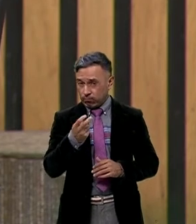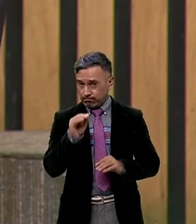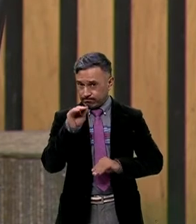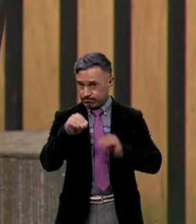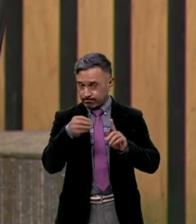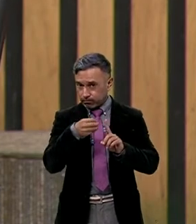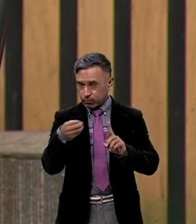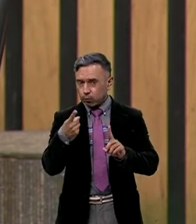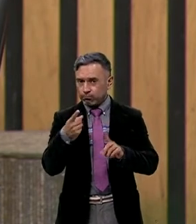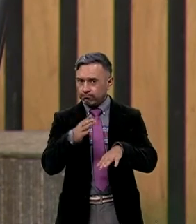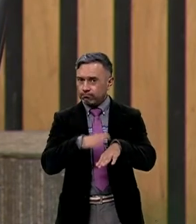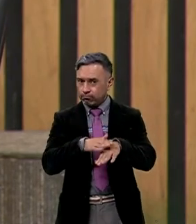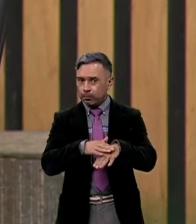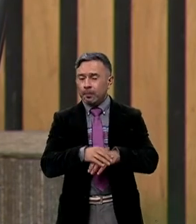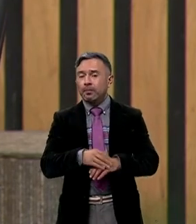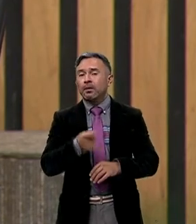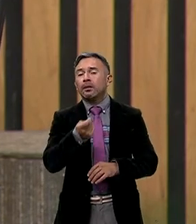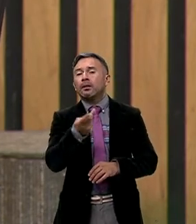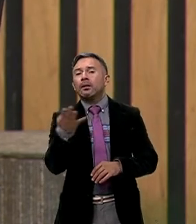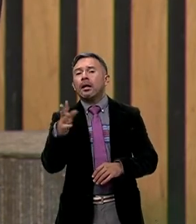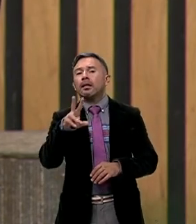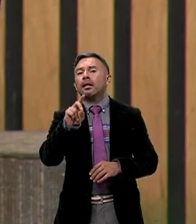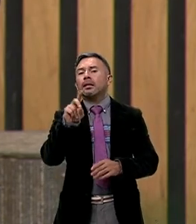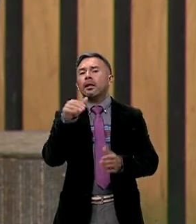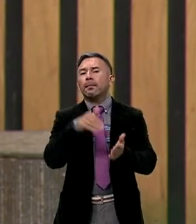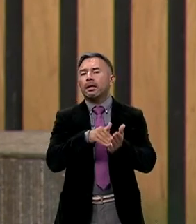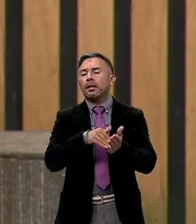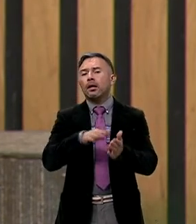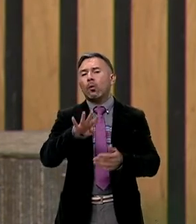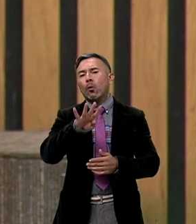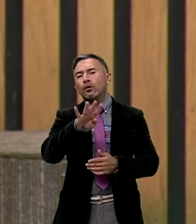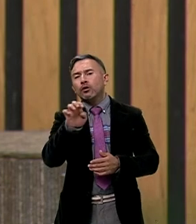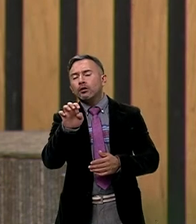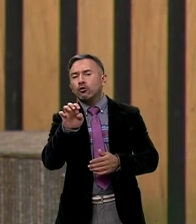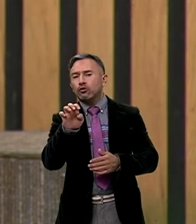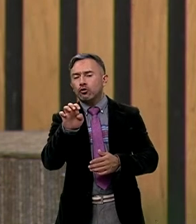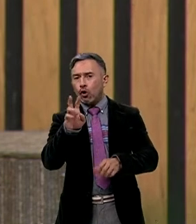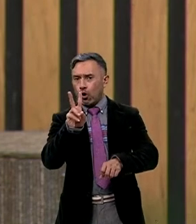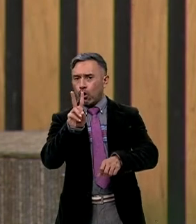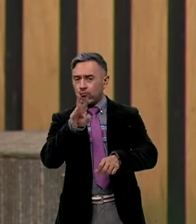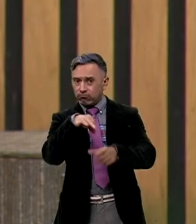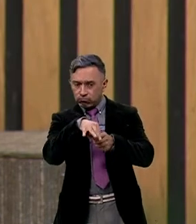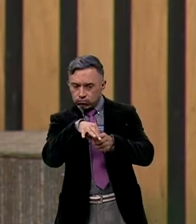de 30 mil 400 observadores electorales